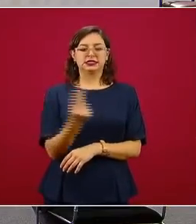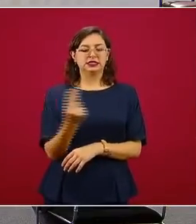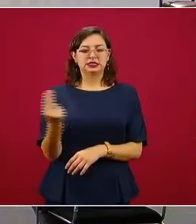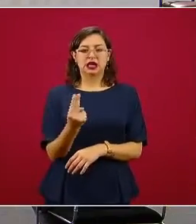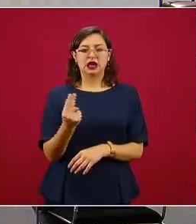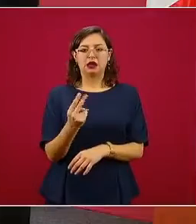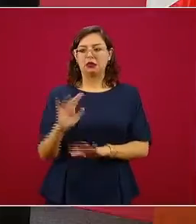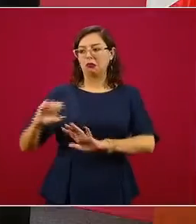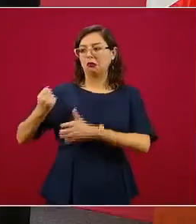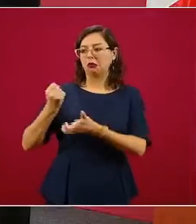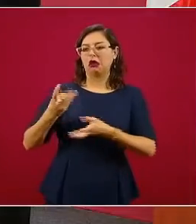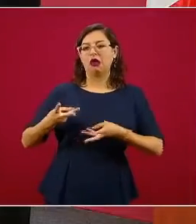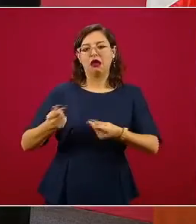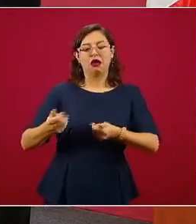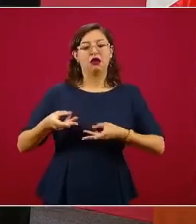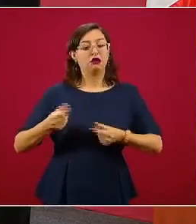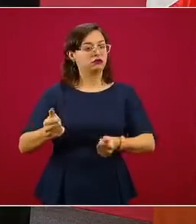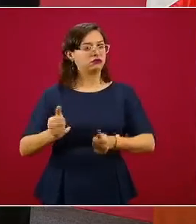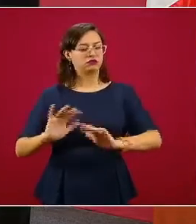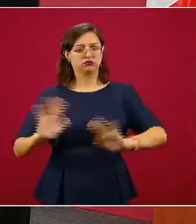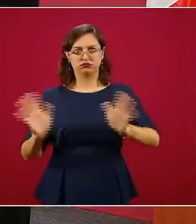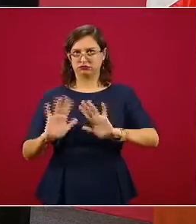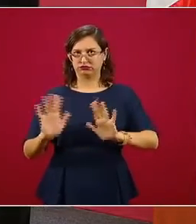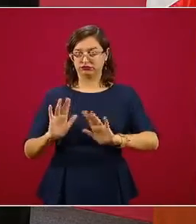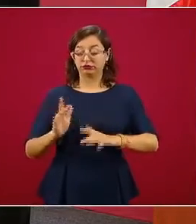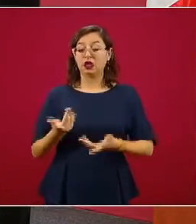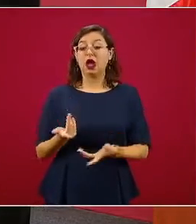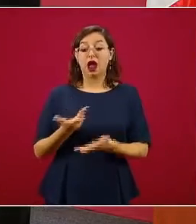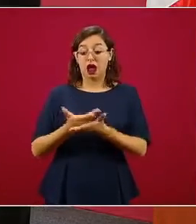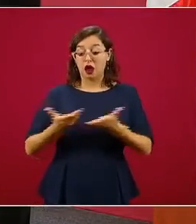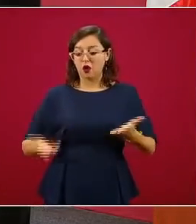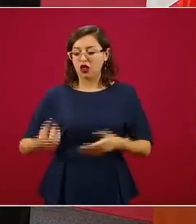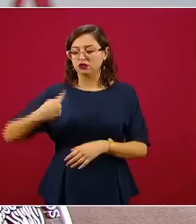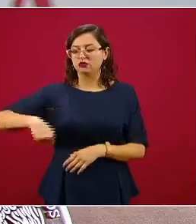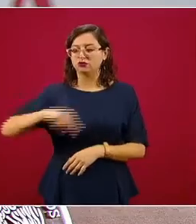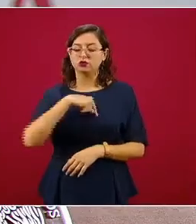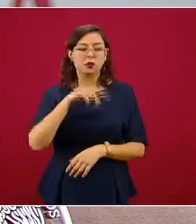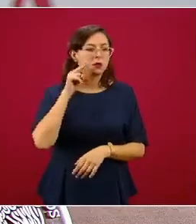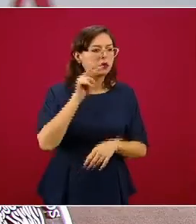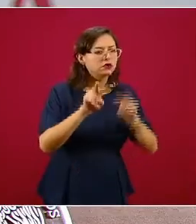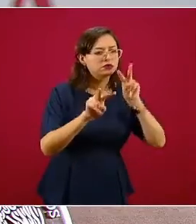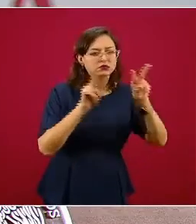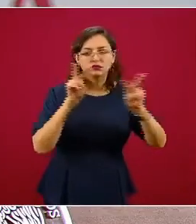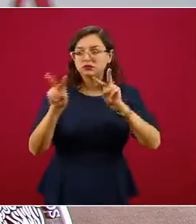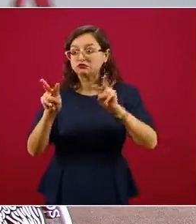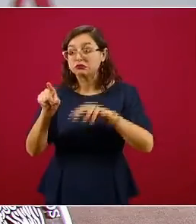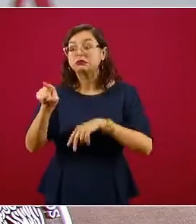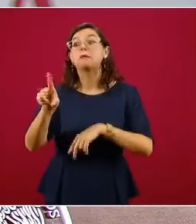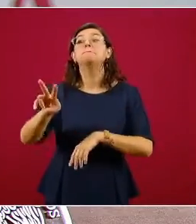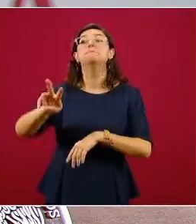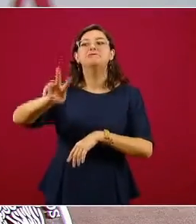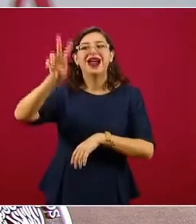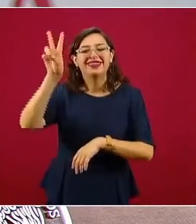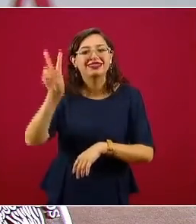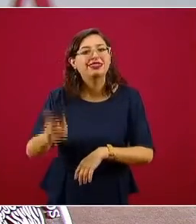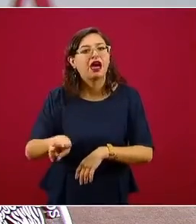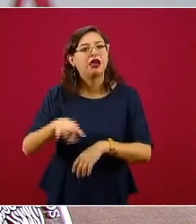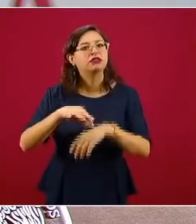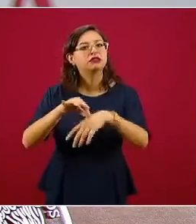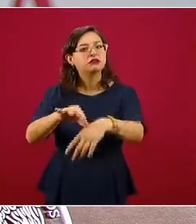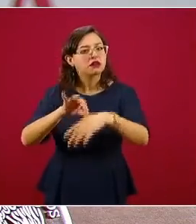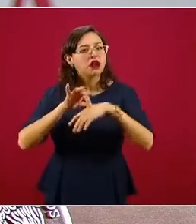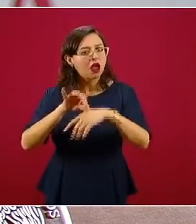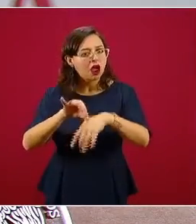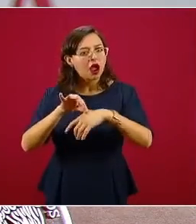y solamente declaramos en emergencia y o desastre aquel territorio que realmente lo ameritaba, con el visto bueno